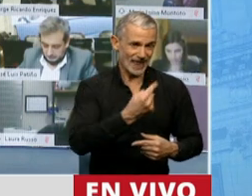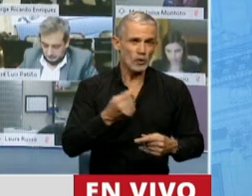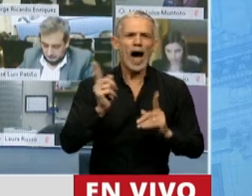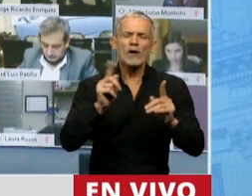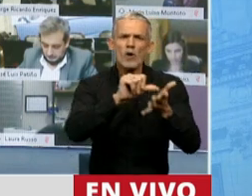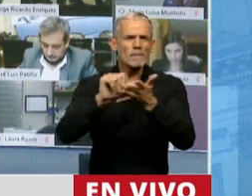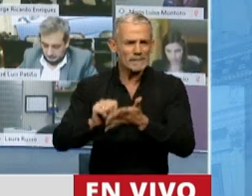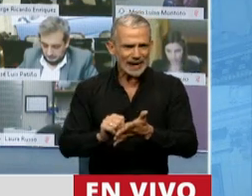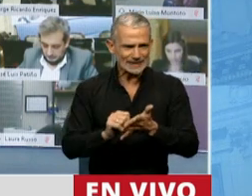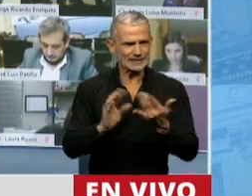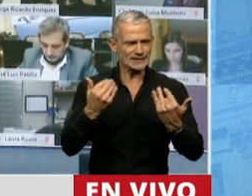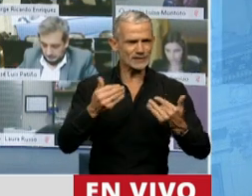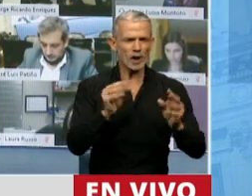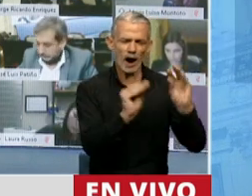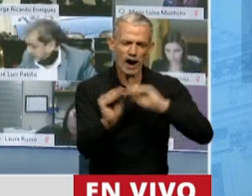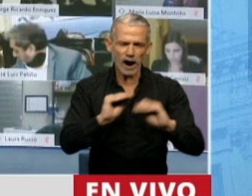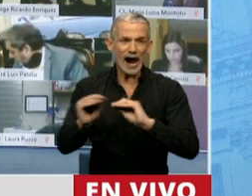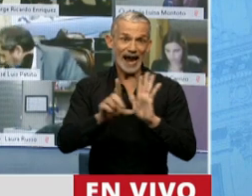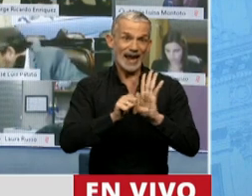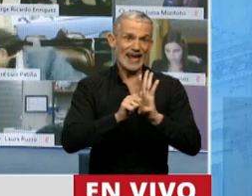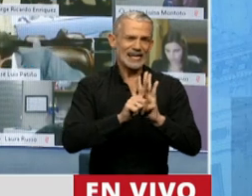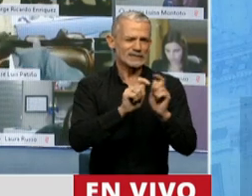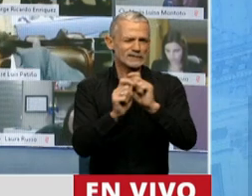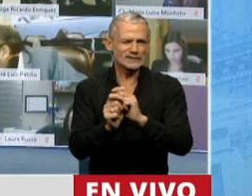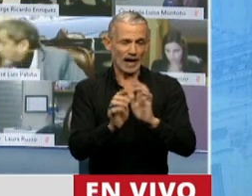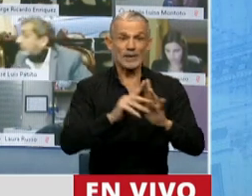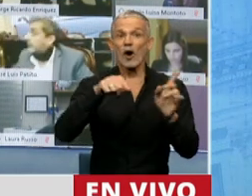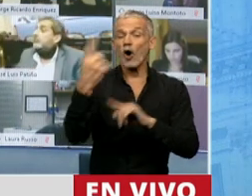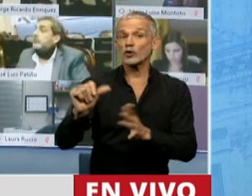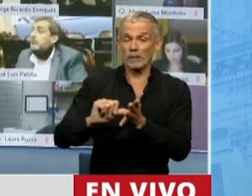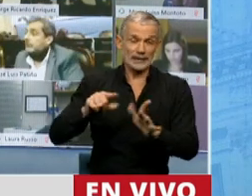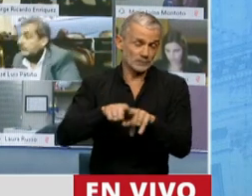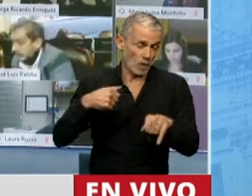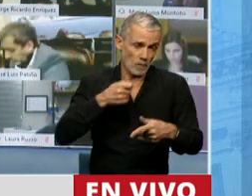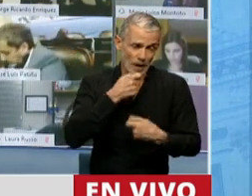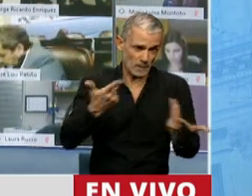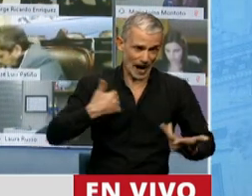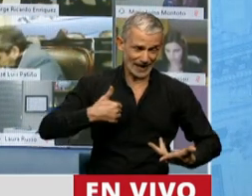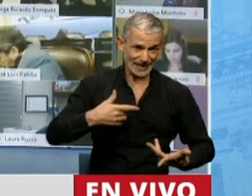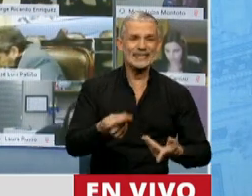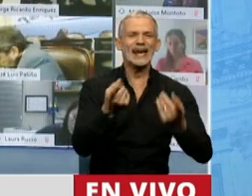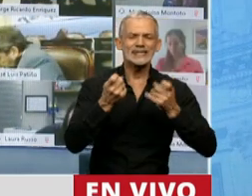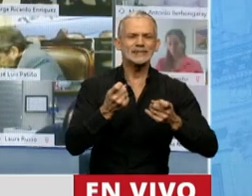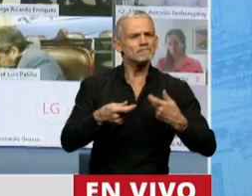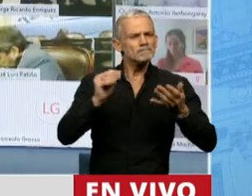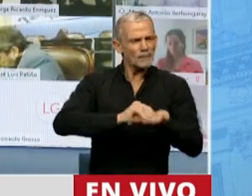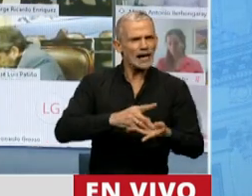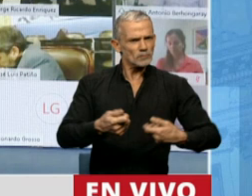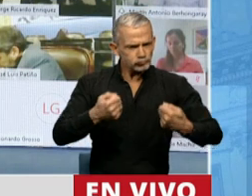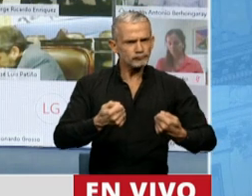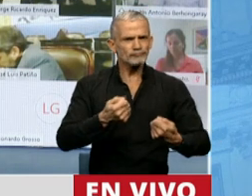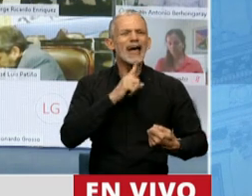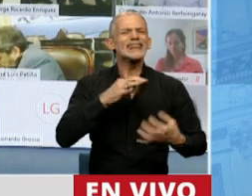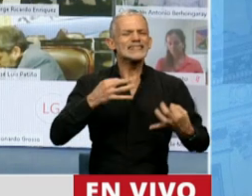estados el rediseño institucional de sus leyes y para otros como el nuestro la necesidad de reforzar y tomarnos en